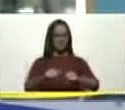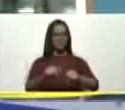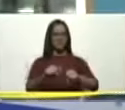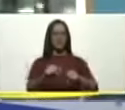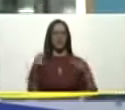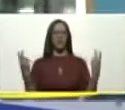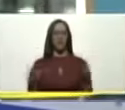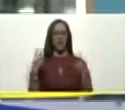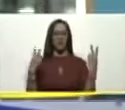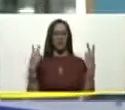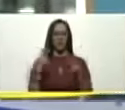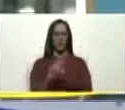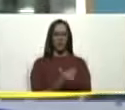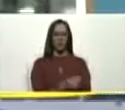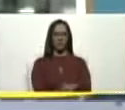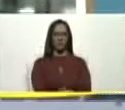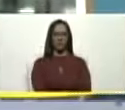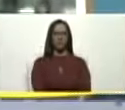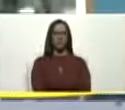la victoria.